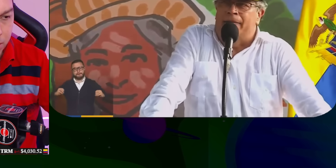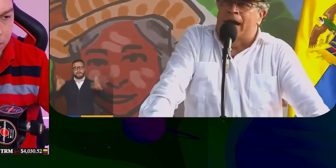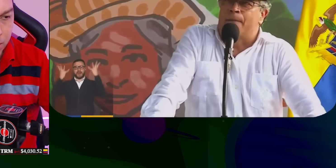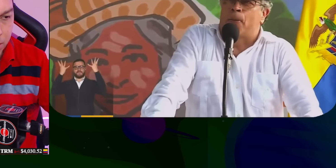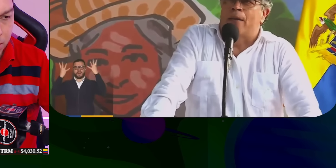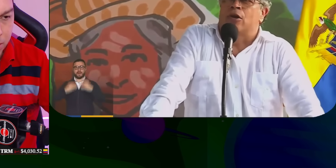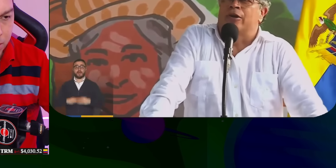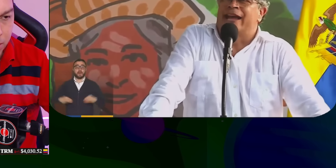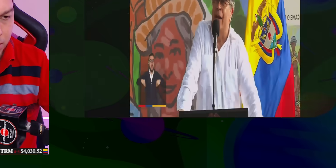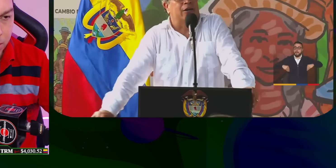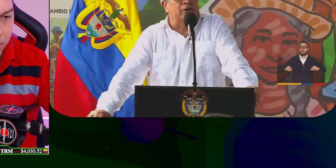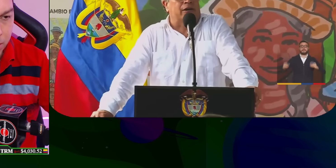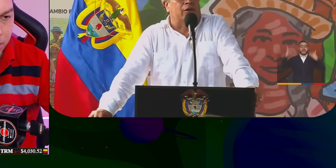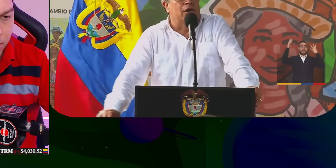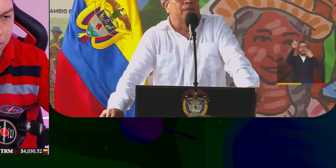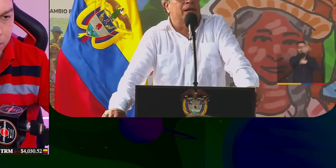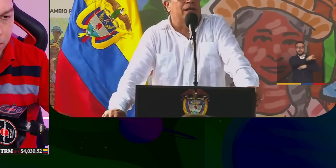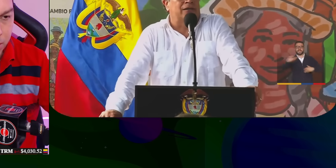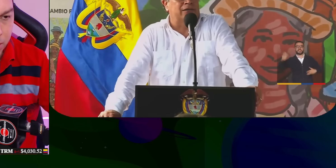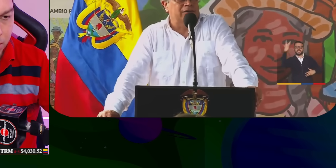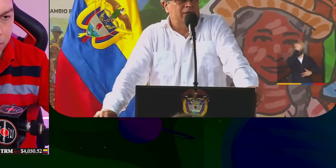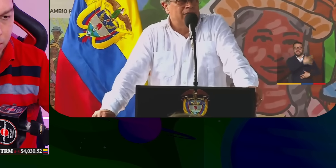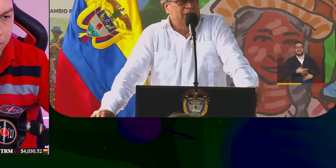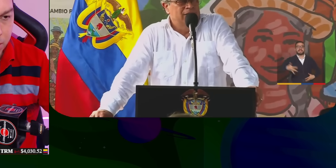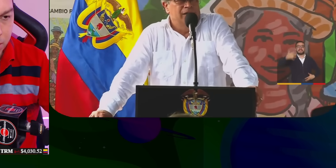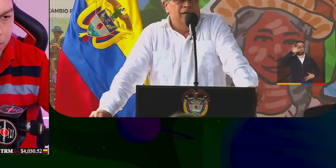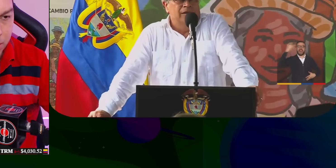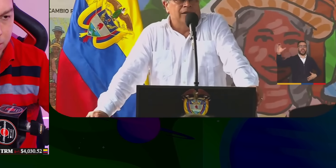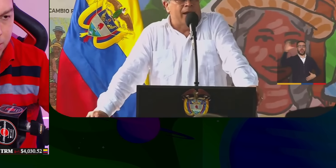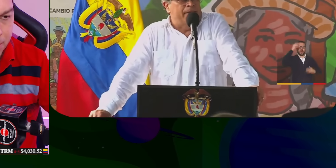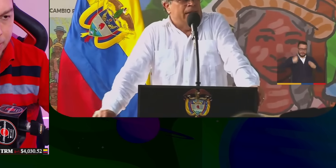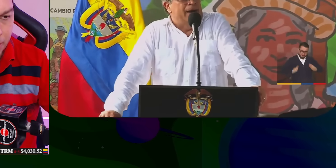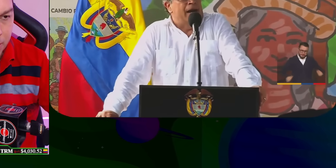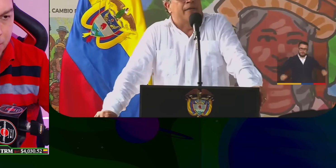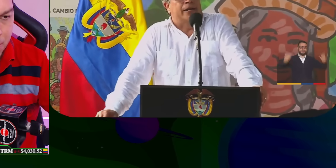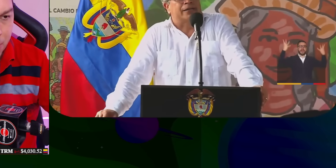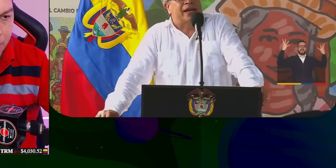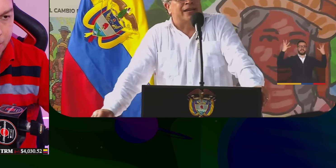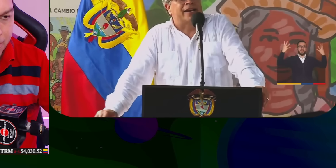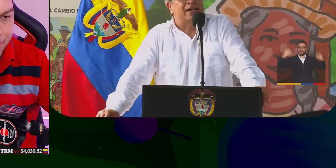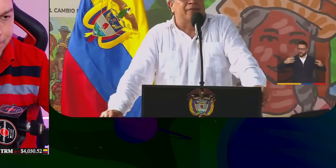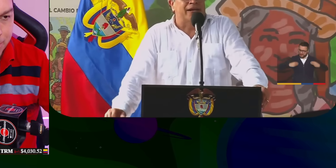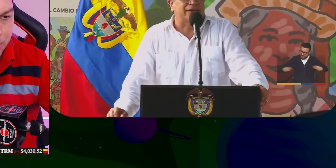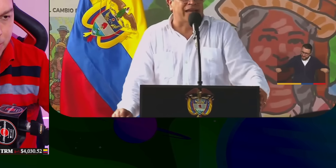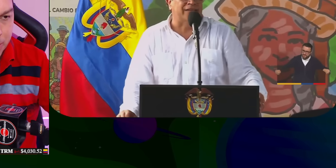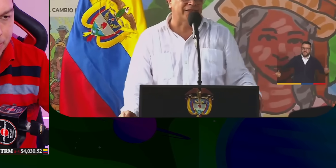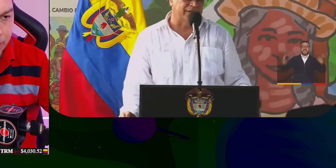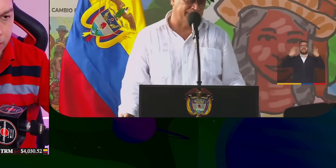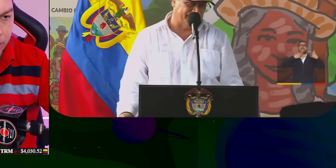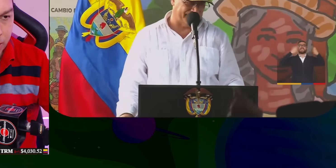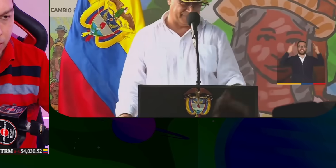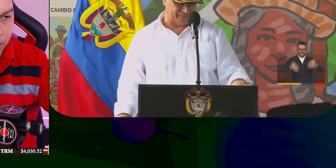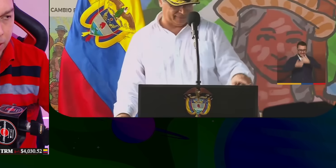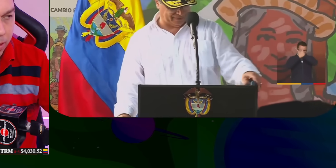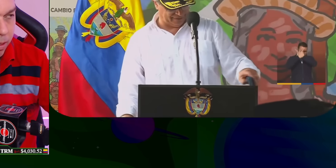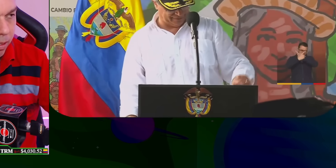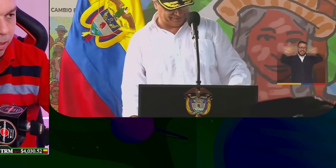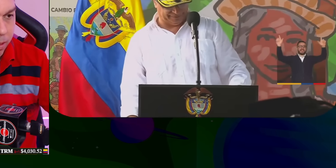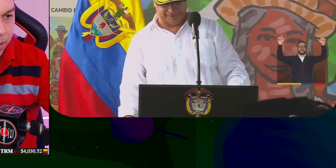¡Que viva el pueblo negro de Colombia! ¡Que viva la verdadera libertad!